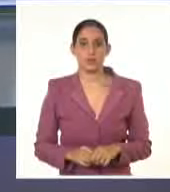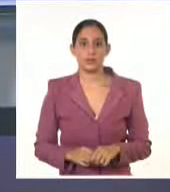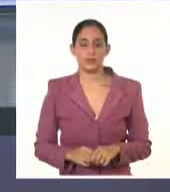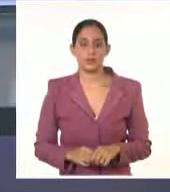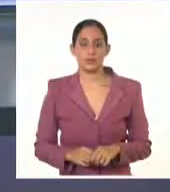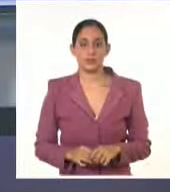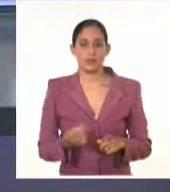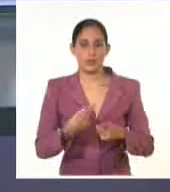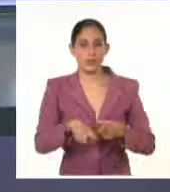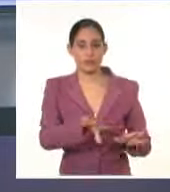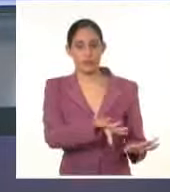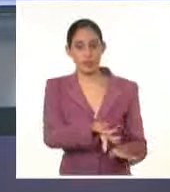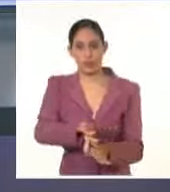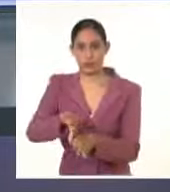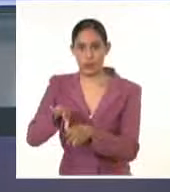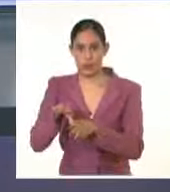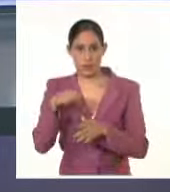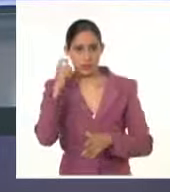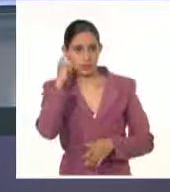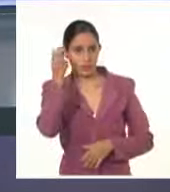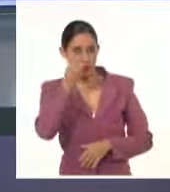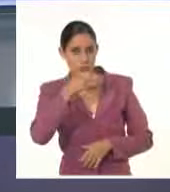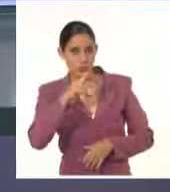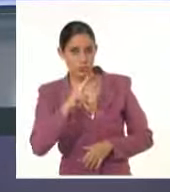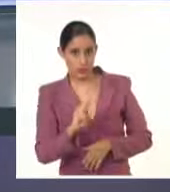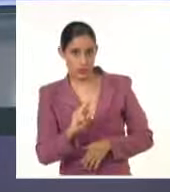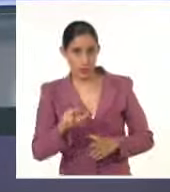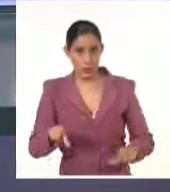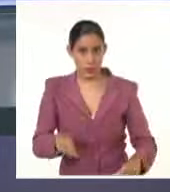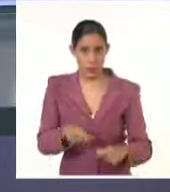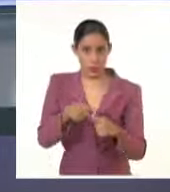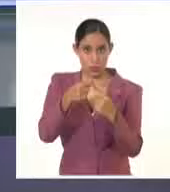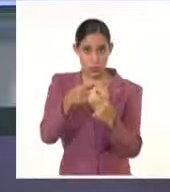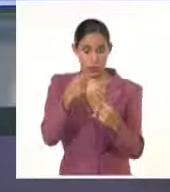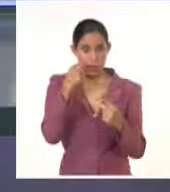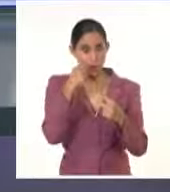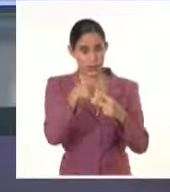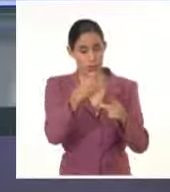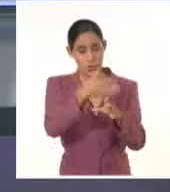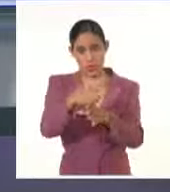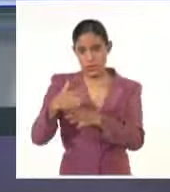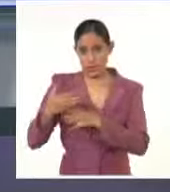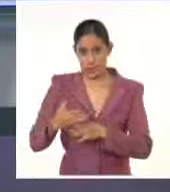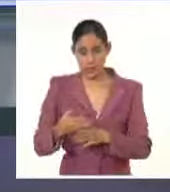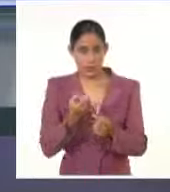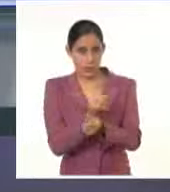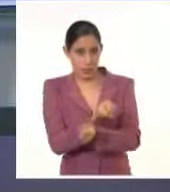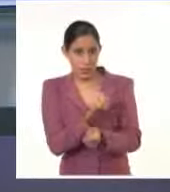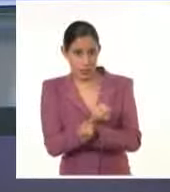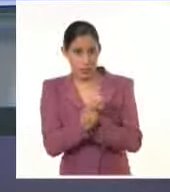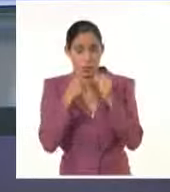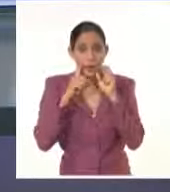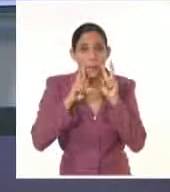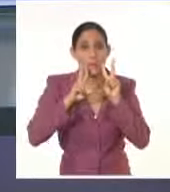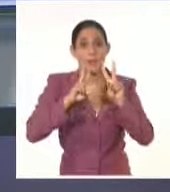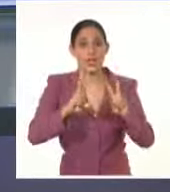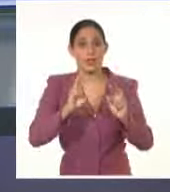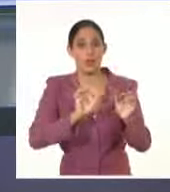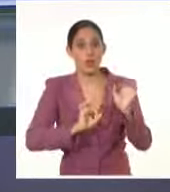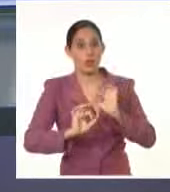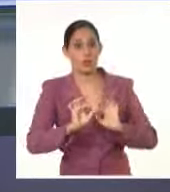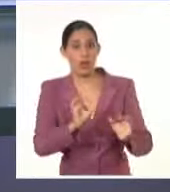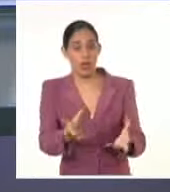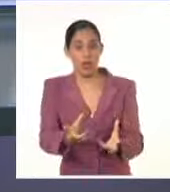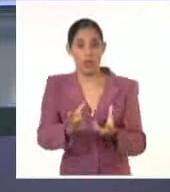Y precisamente fuerzas del Ministerio del Interior cumplen misiones riesgosas y en ellas salvan vidas en medio de la difícil situación